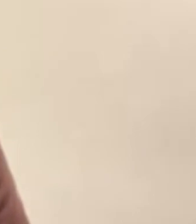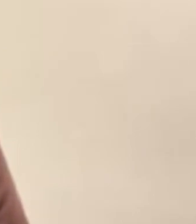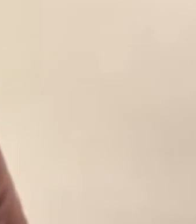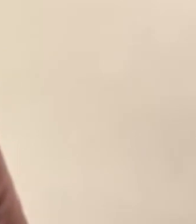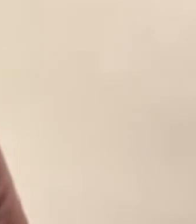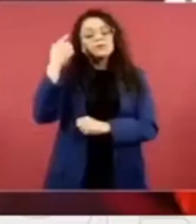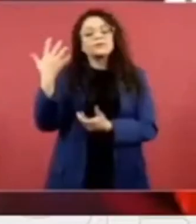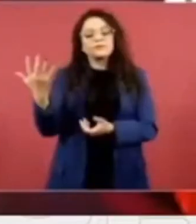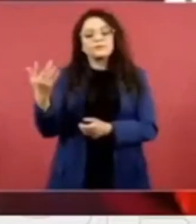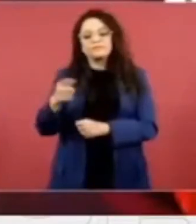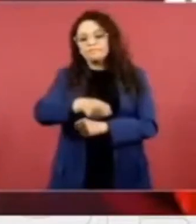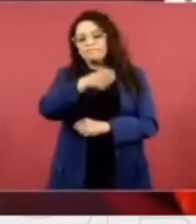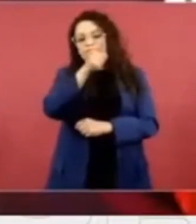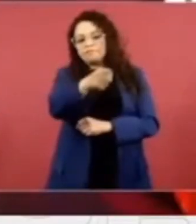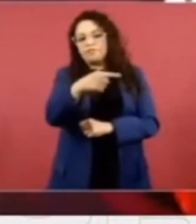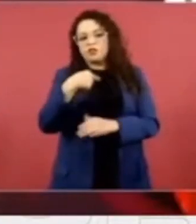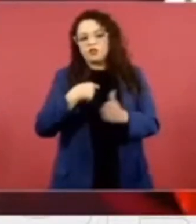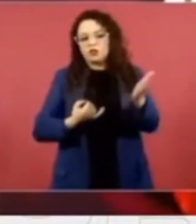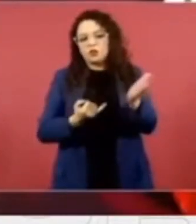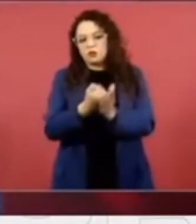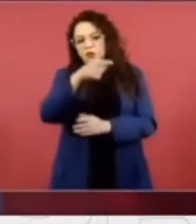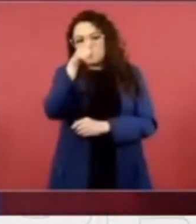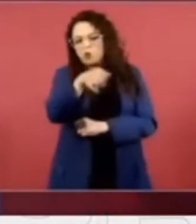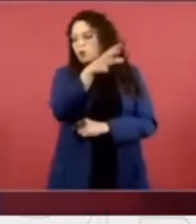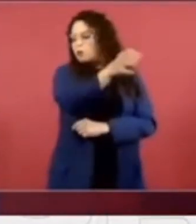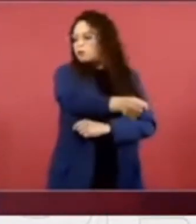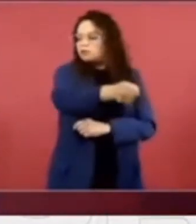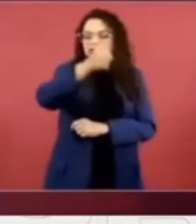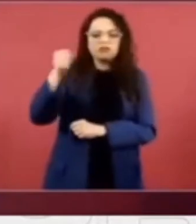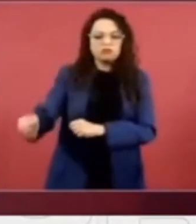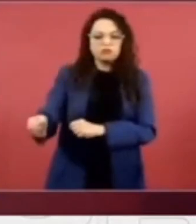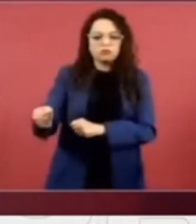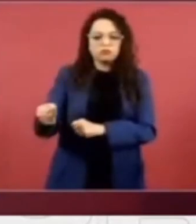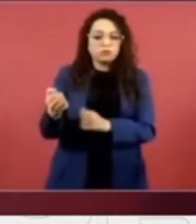en la mañanera. El dedazo,